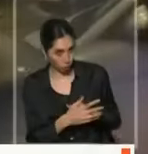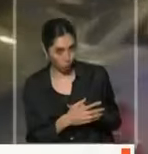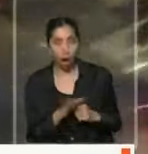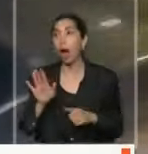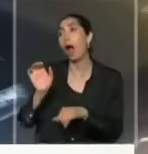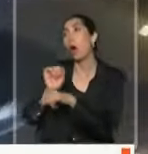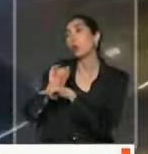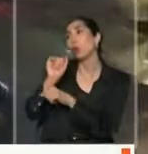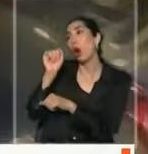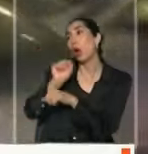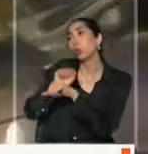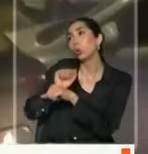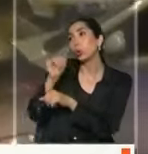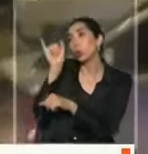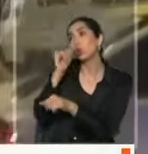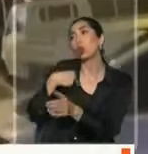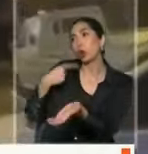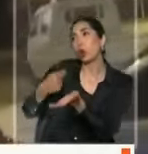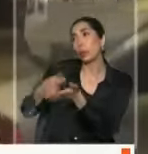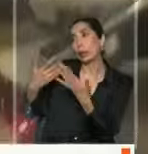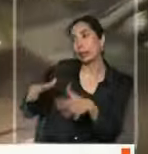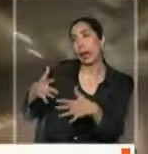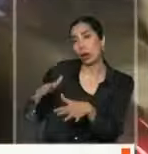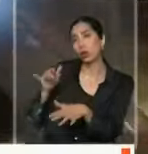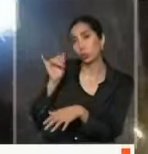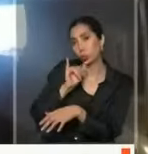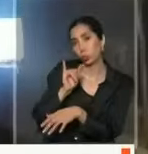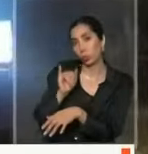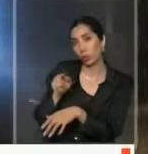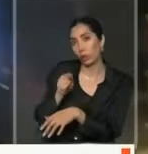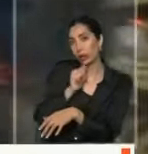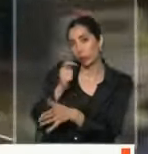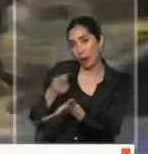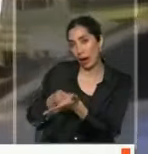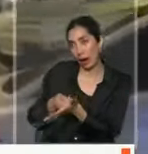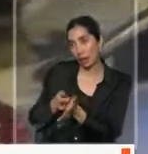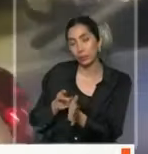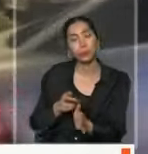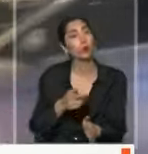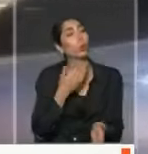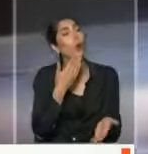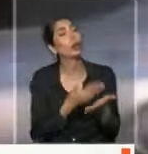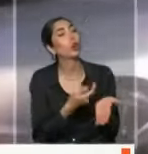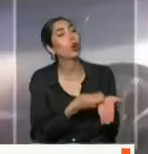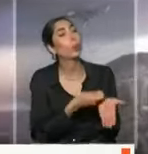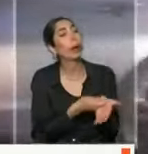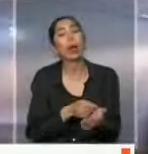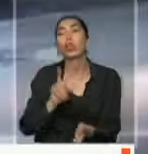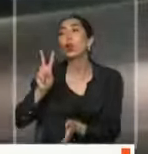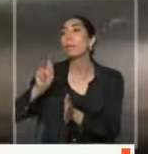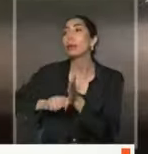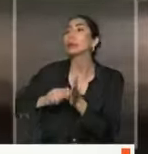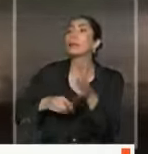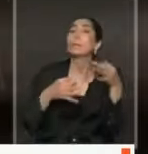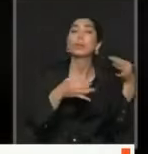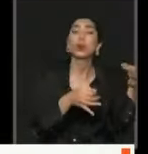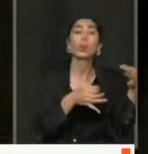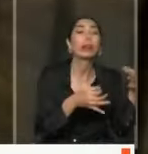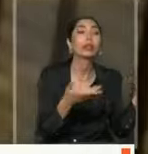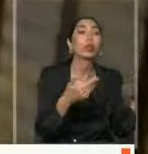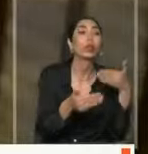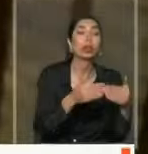sí, prenda? En prenda, sí. ¿Cuándo lo compró en prenda? Hace como 2 meses más o menos. ¿Y los papeles dónde están? Los tengo